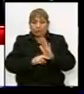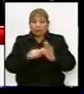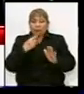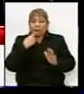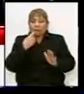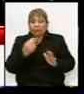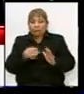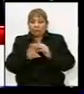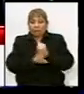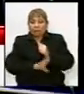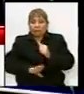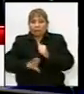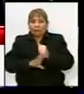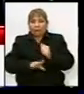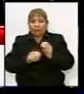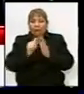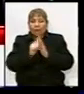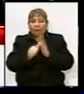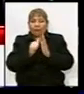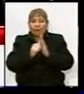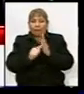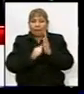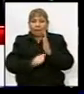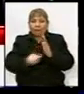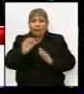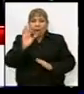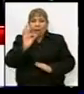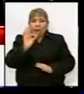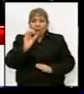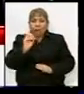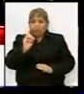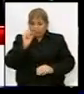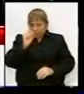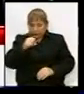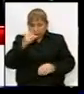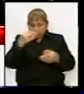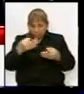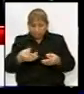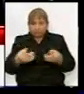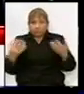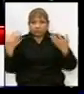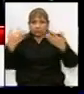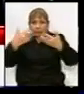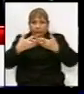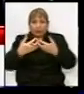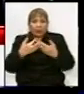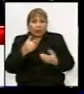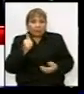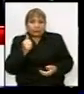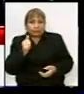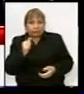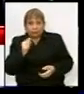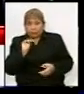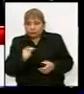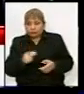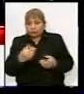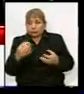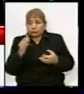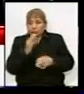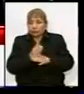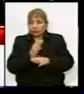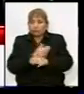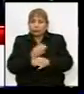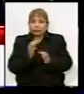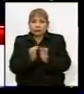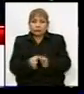básicamente en el artículo 90 si creemos como alianza para el progreso lo importante que